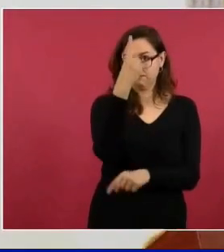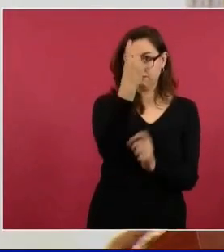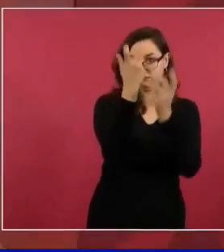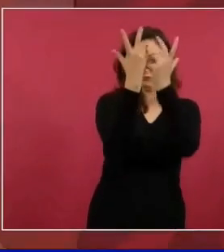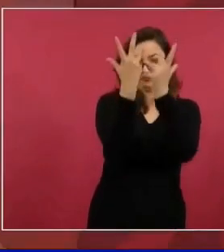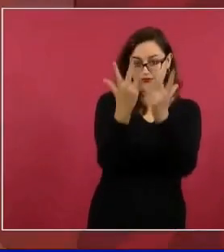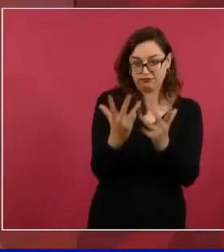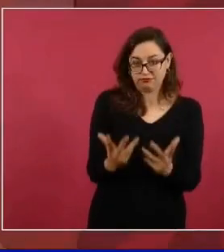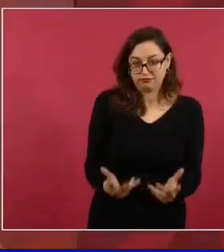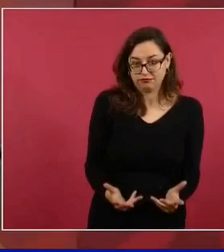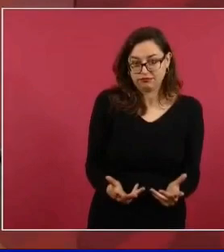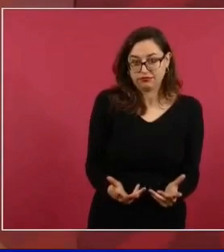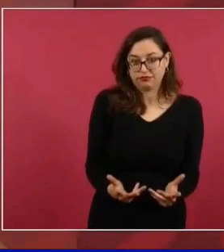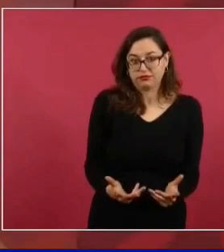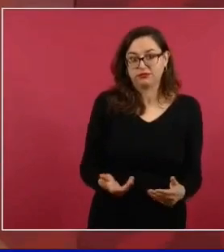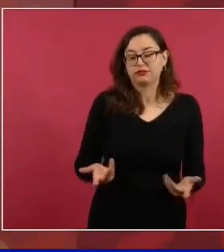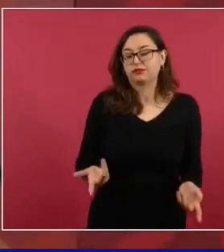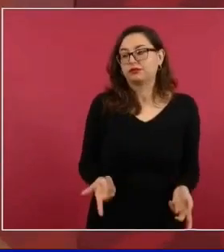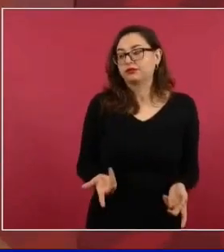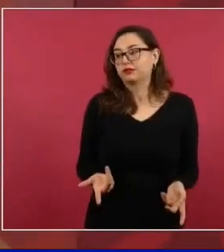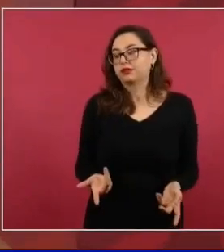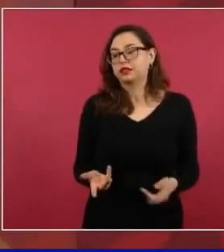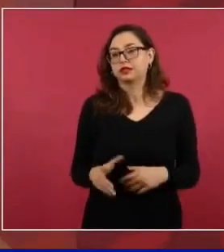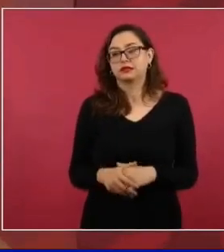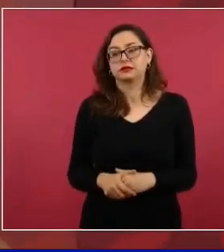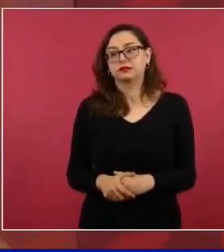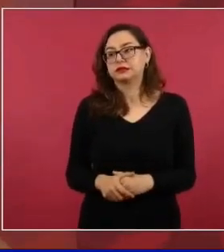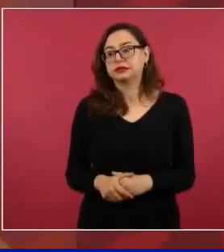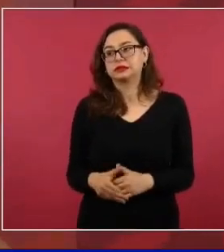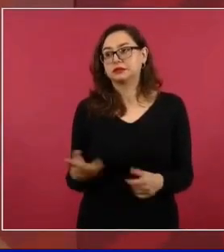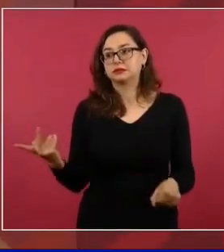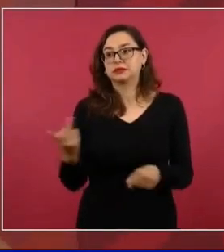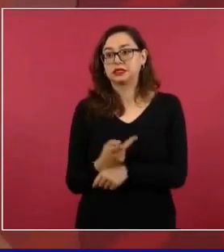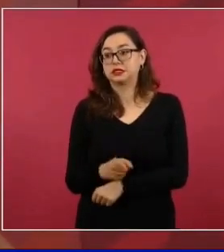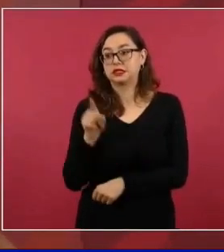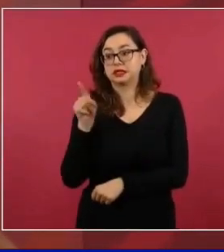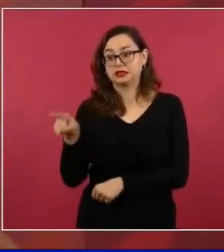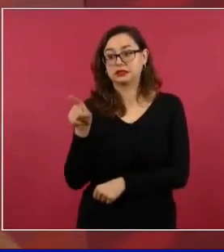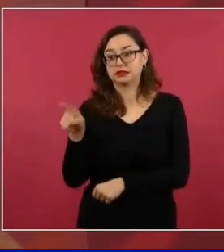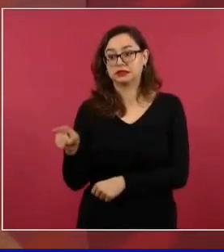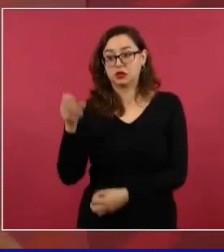Entonces, en la base pues están los jueces,